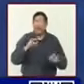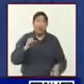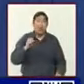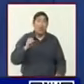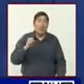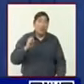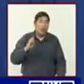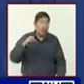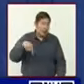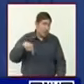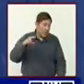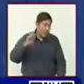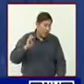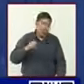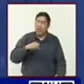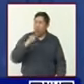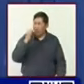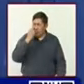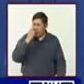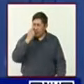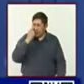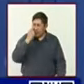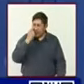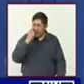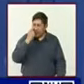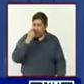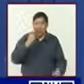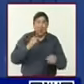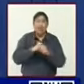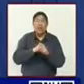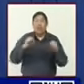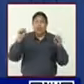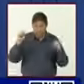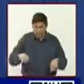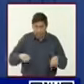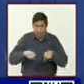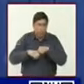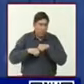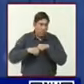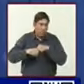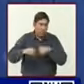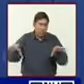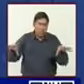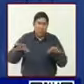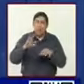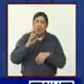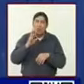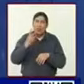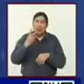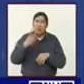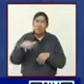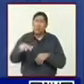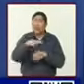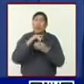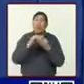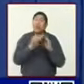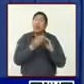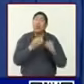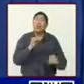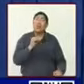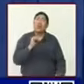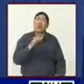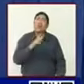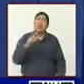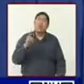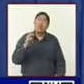Existe otra represa para sistema de riego que tiene la comunidad de Miyuni. Existe